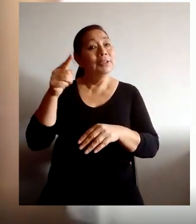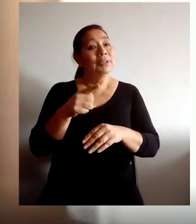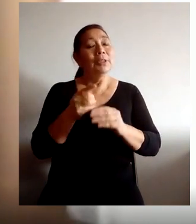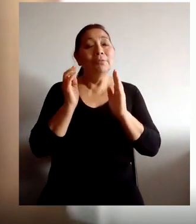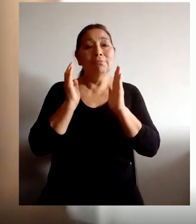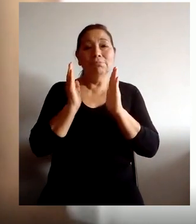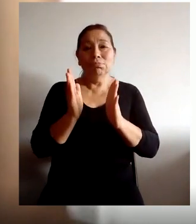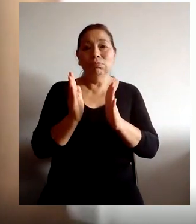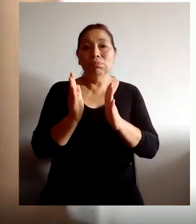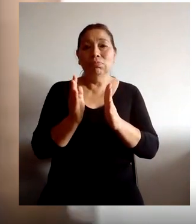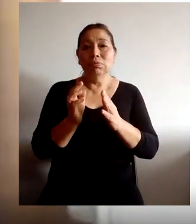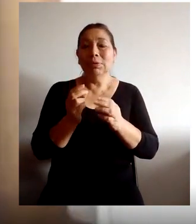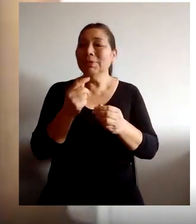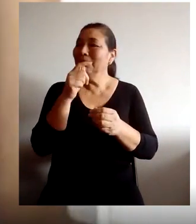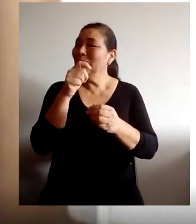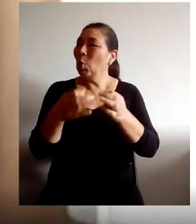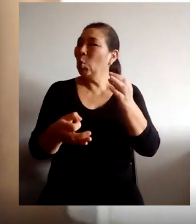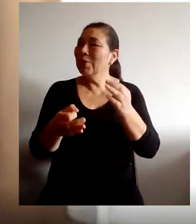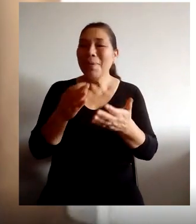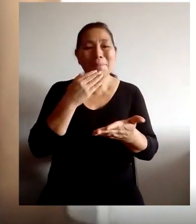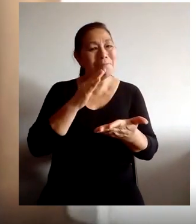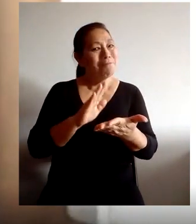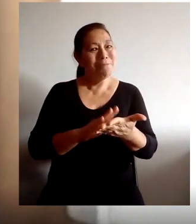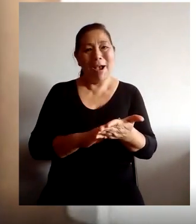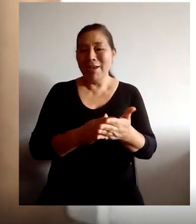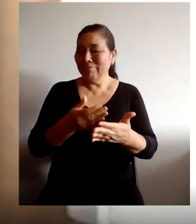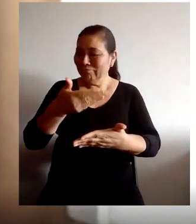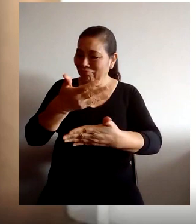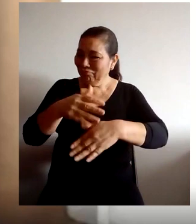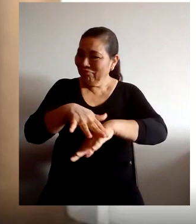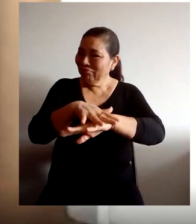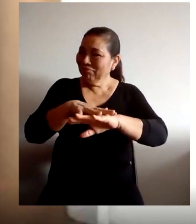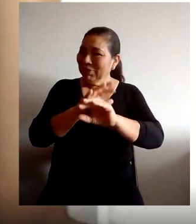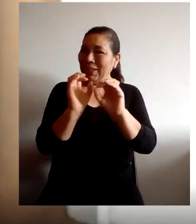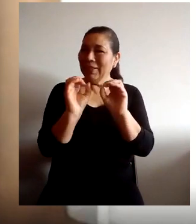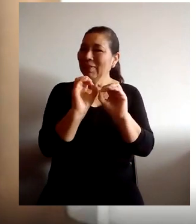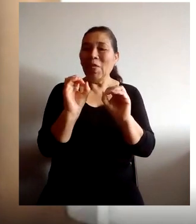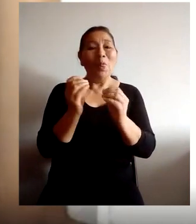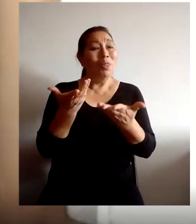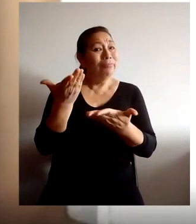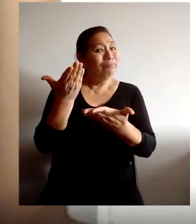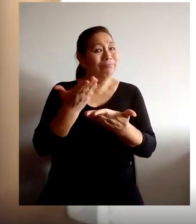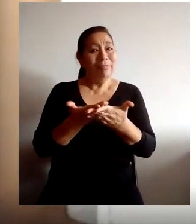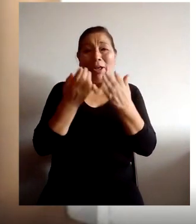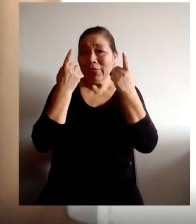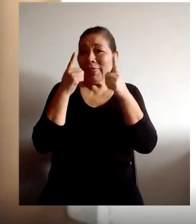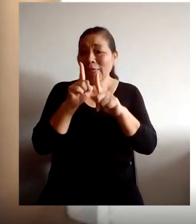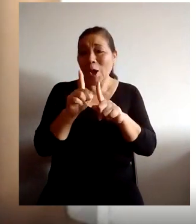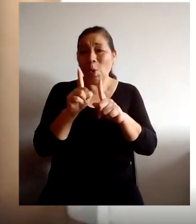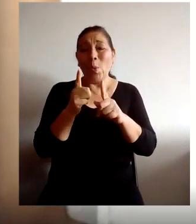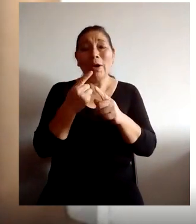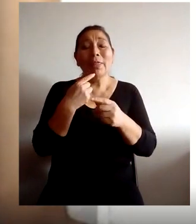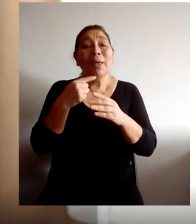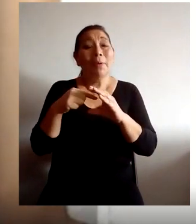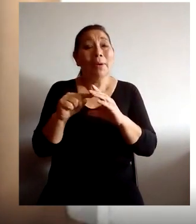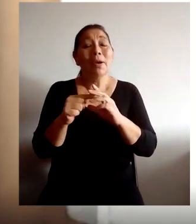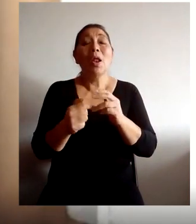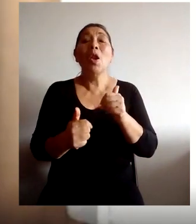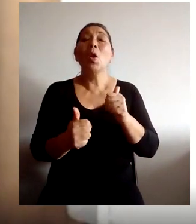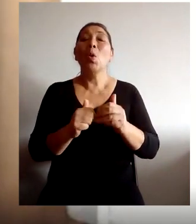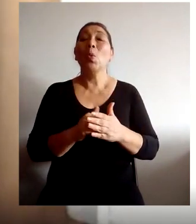se encontró de acuerdo con la fecha a partir de la cual se le otorgaba renta vitalicia. No quería que se le otorgue a partir de mayo